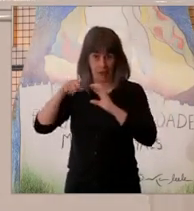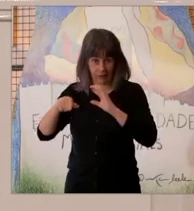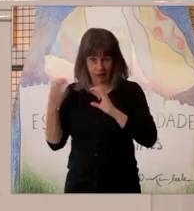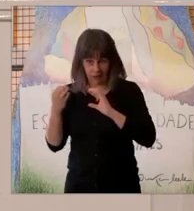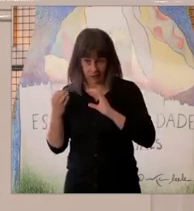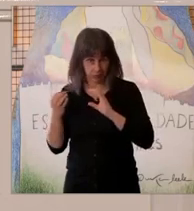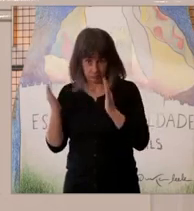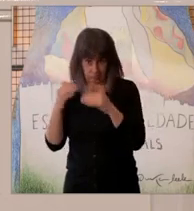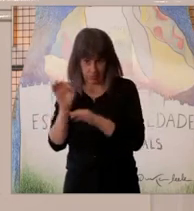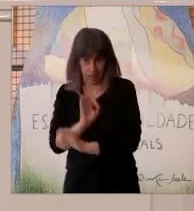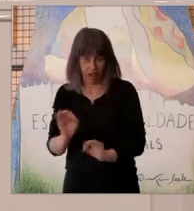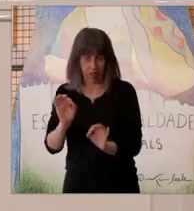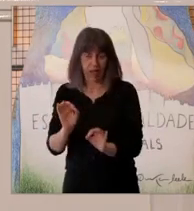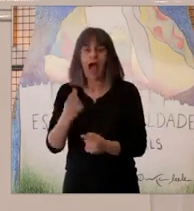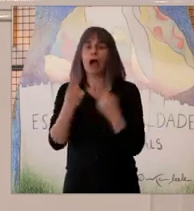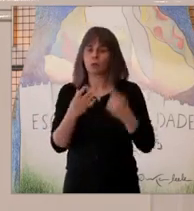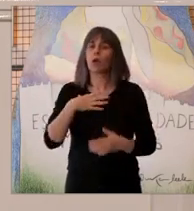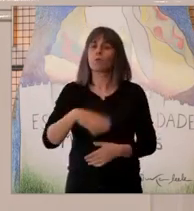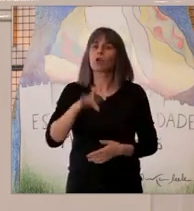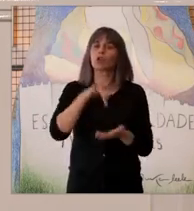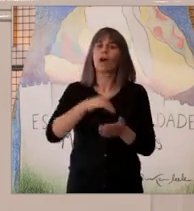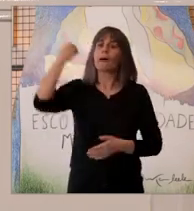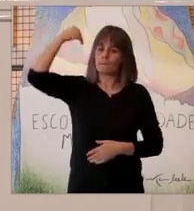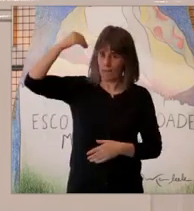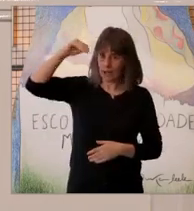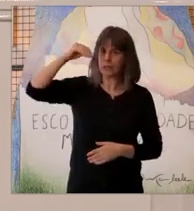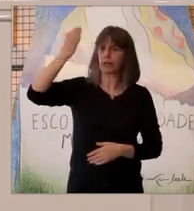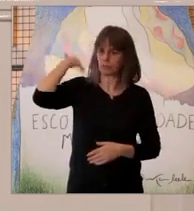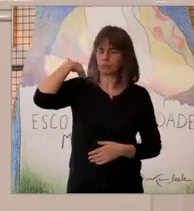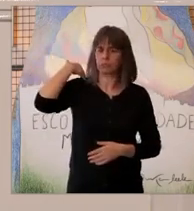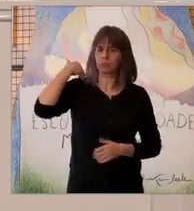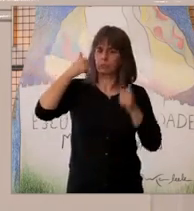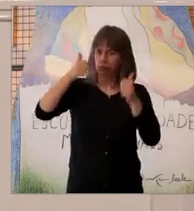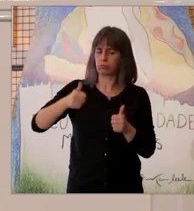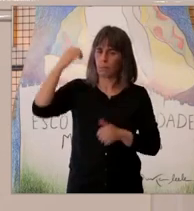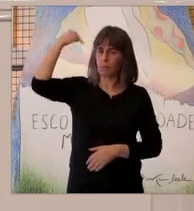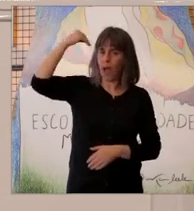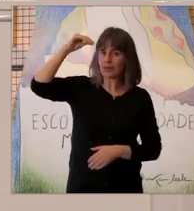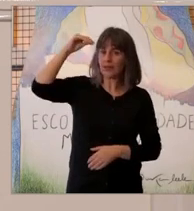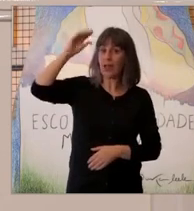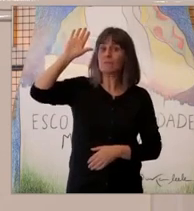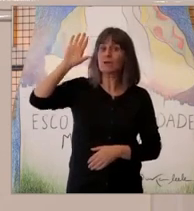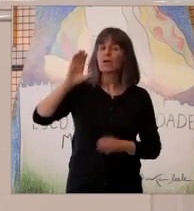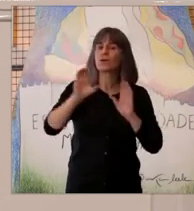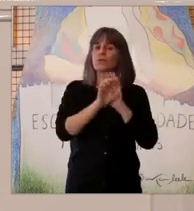alguna tiene ya másteres tiene máster desde hace años además pero en lo que es El currículo de